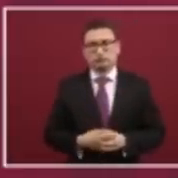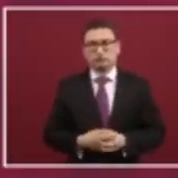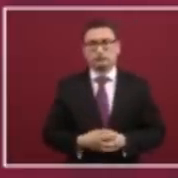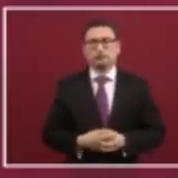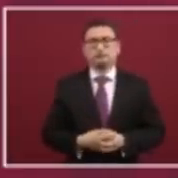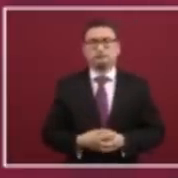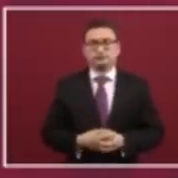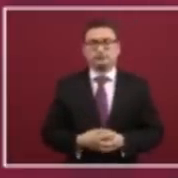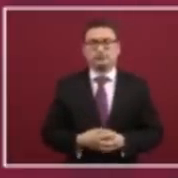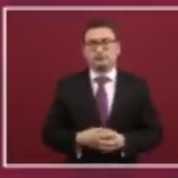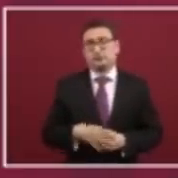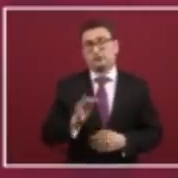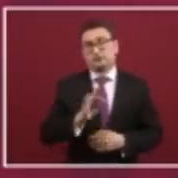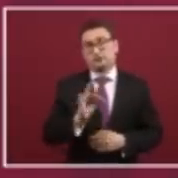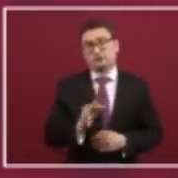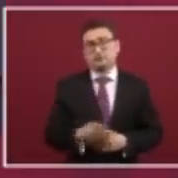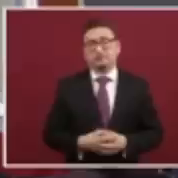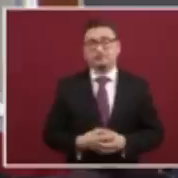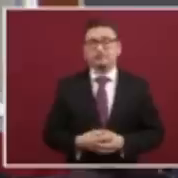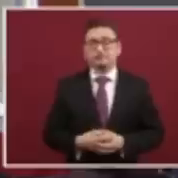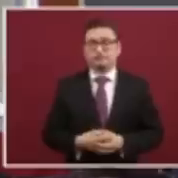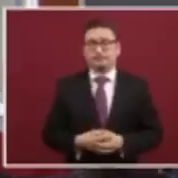las sanciones si es que estas aplican.